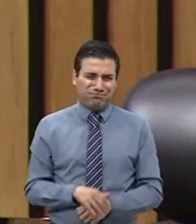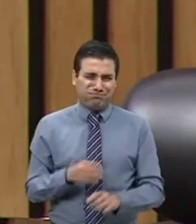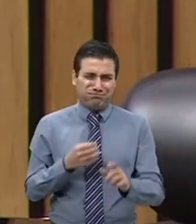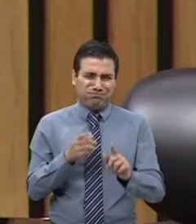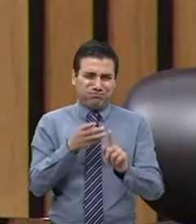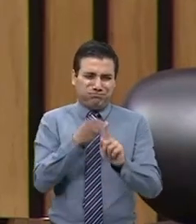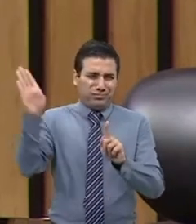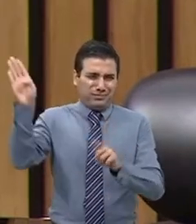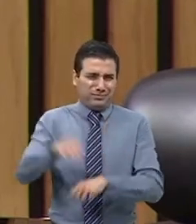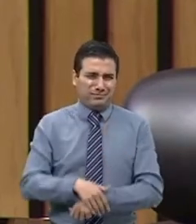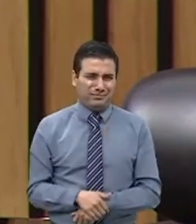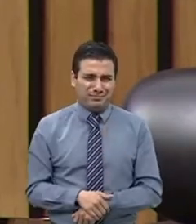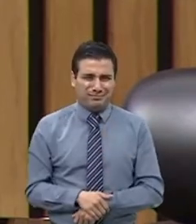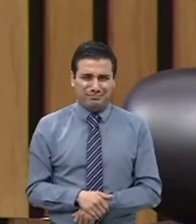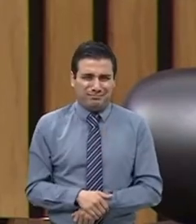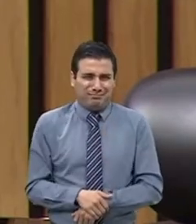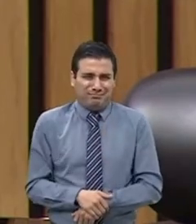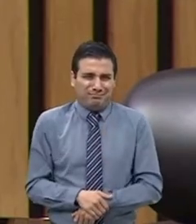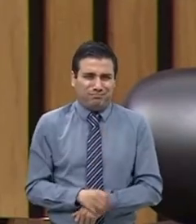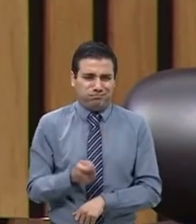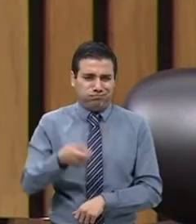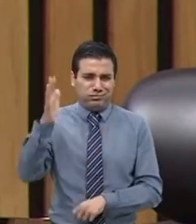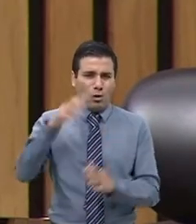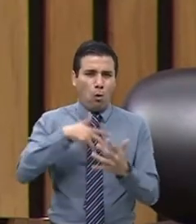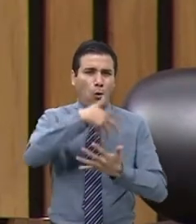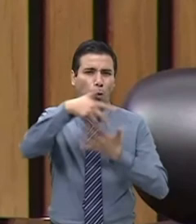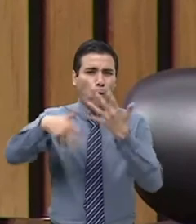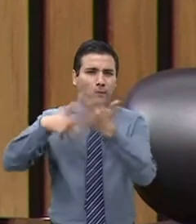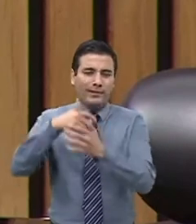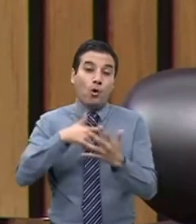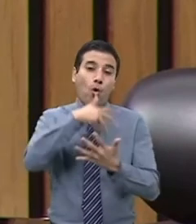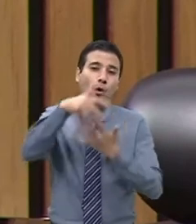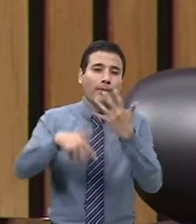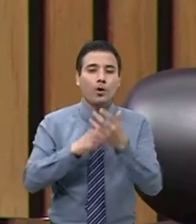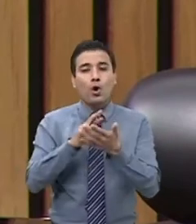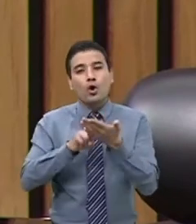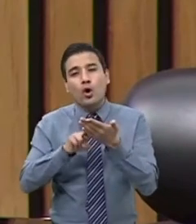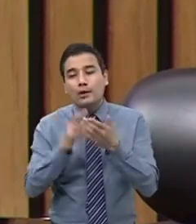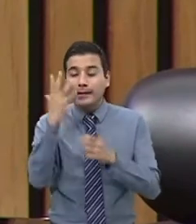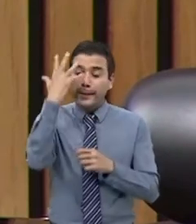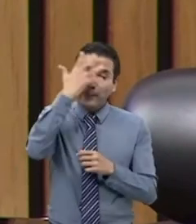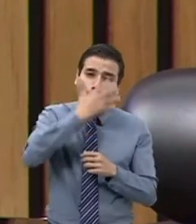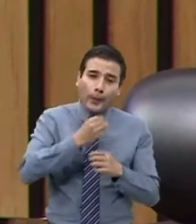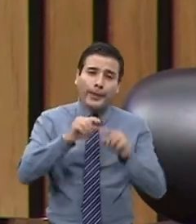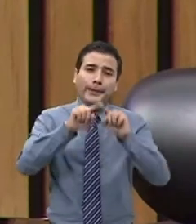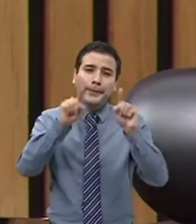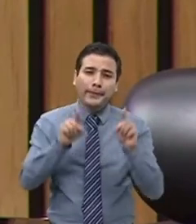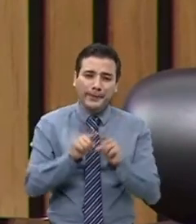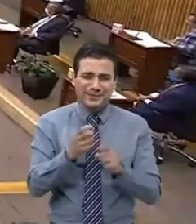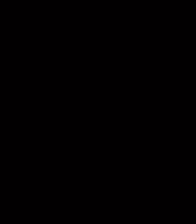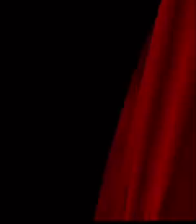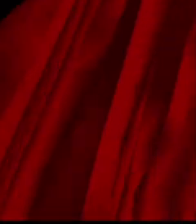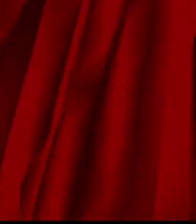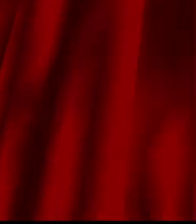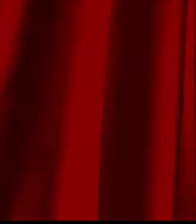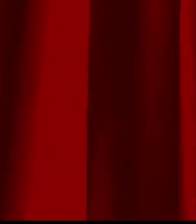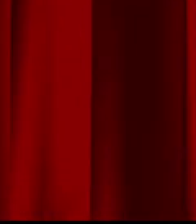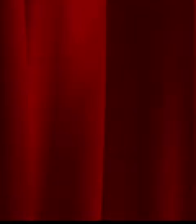creo que es una bola de humo así sea humo rosa para borrar el centro de la discusión gracias